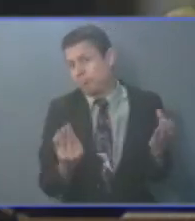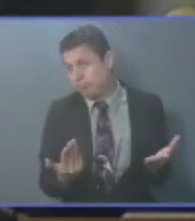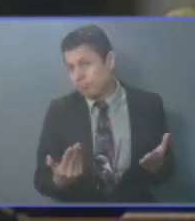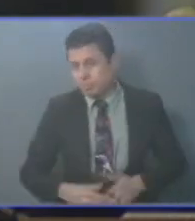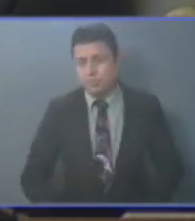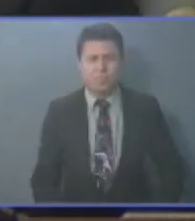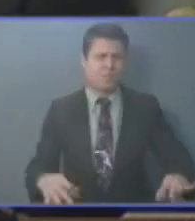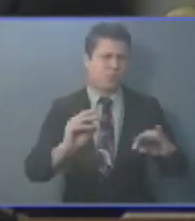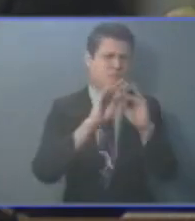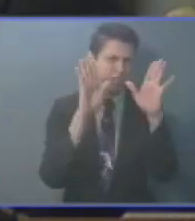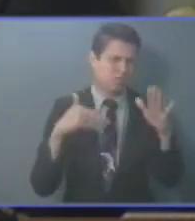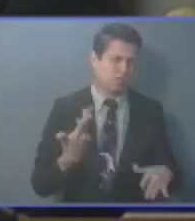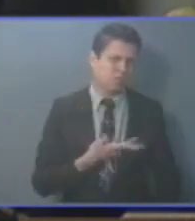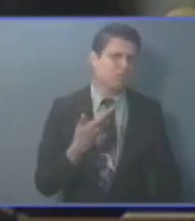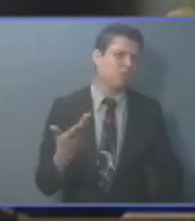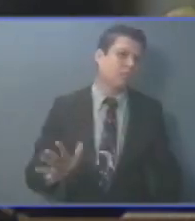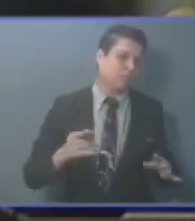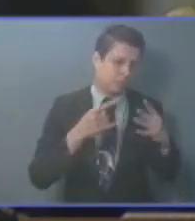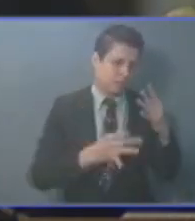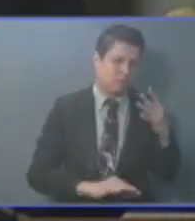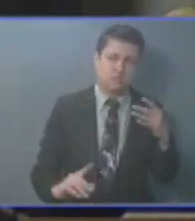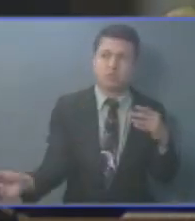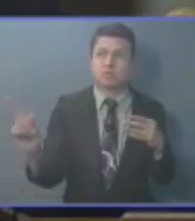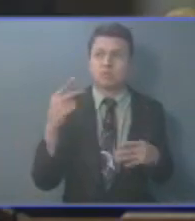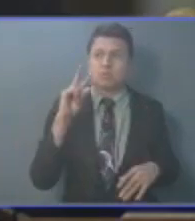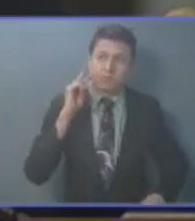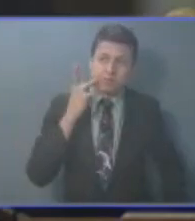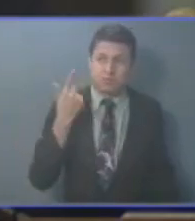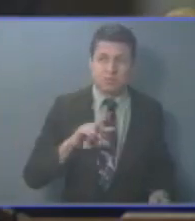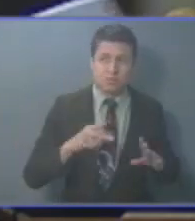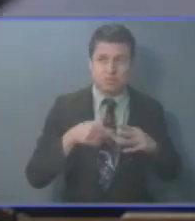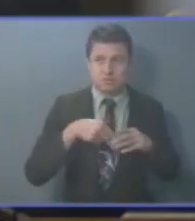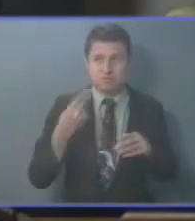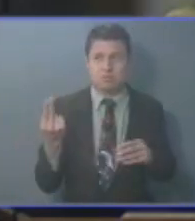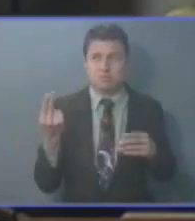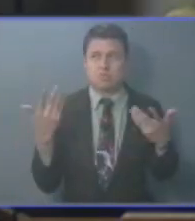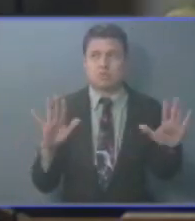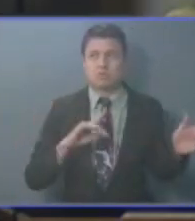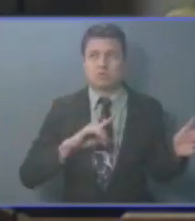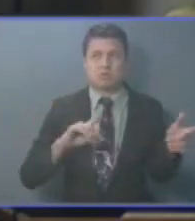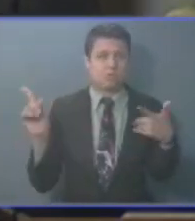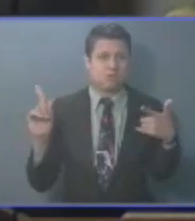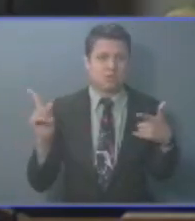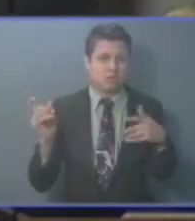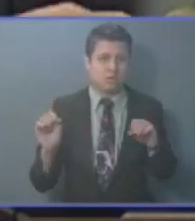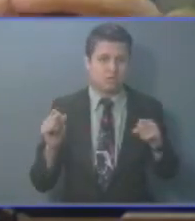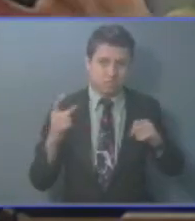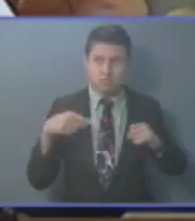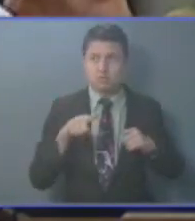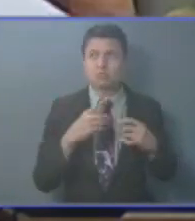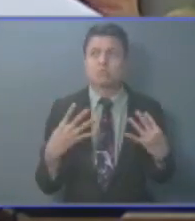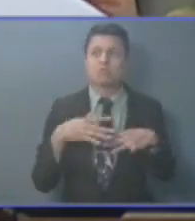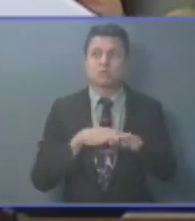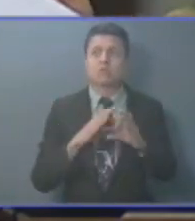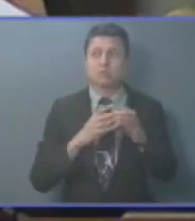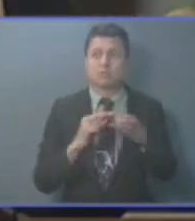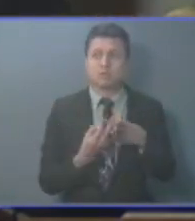Por supuesto que si esto es ley, no es que yo digo renuncio y ya no participo, siguen siendo